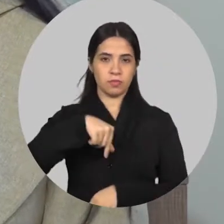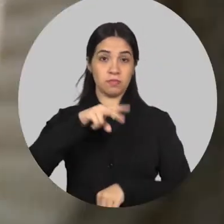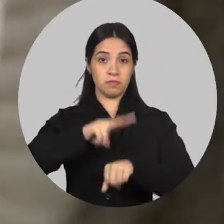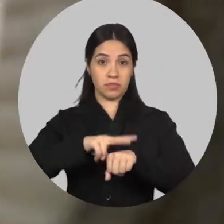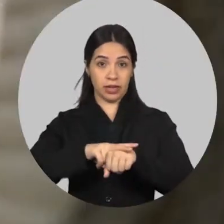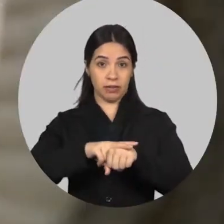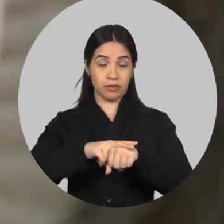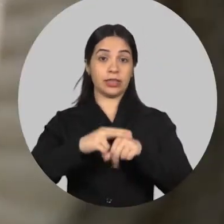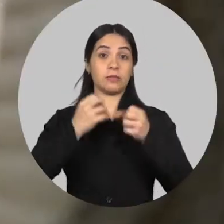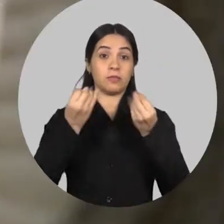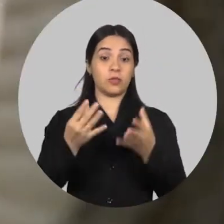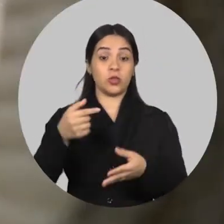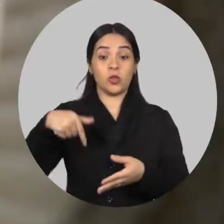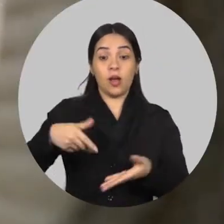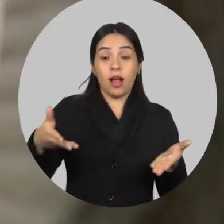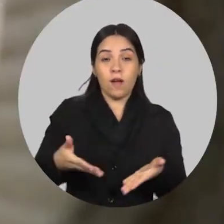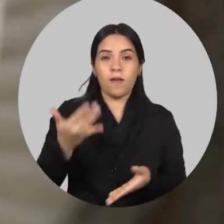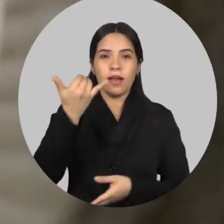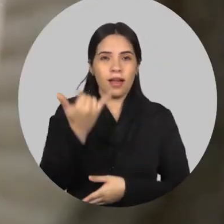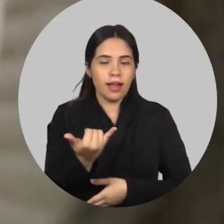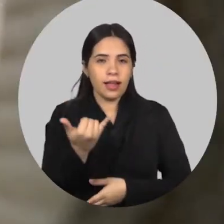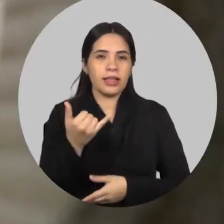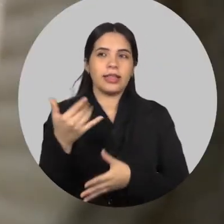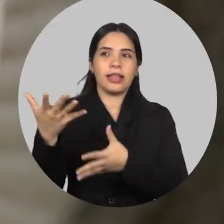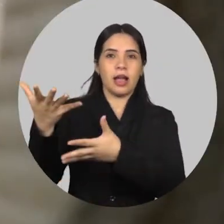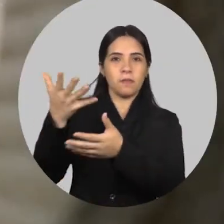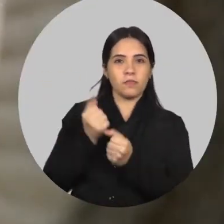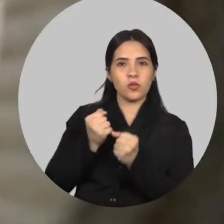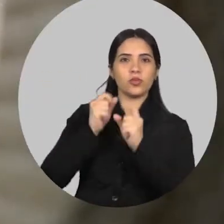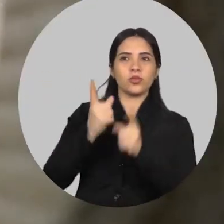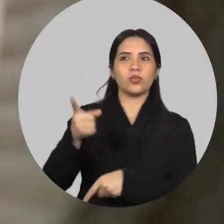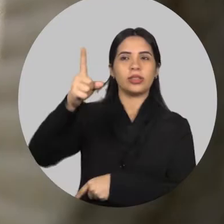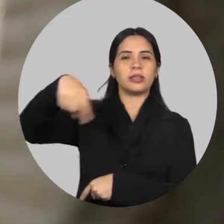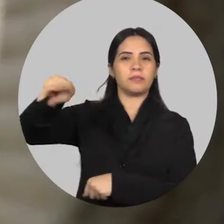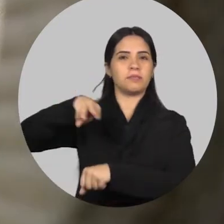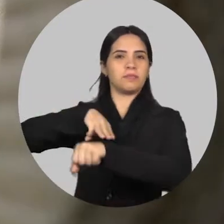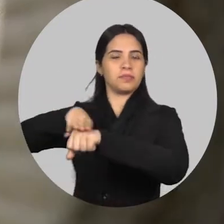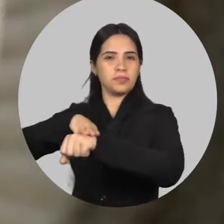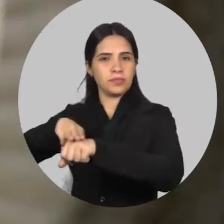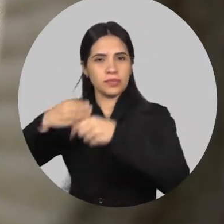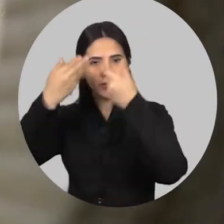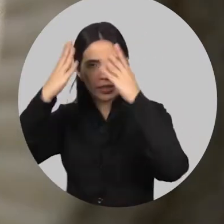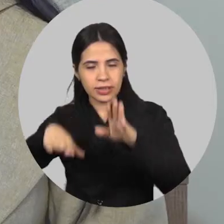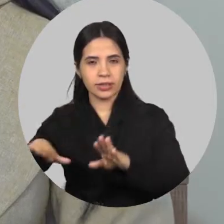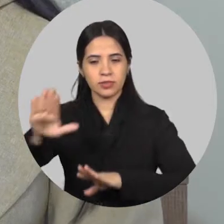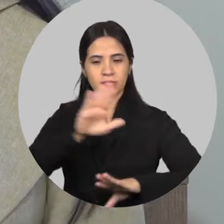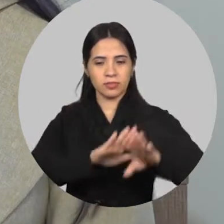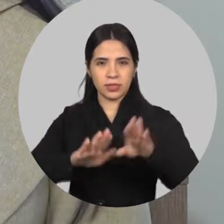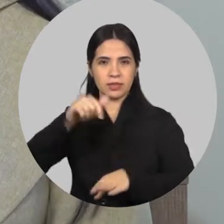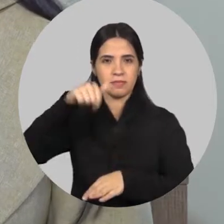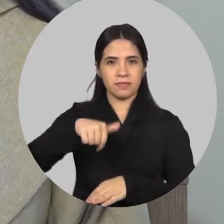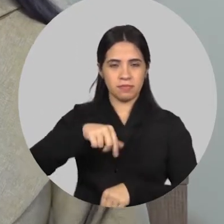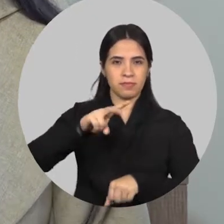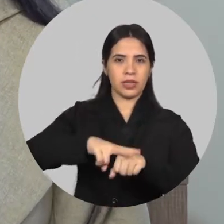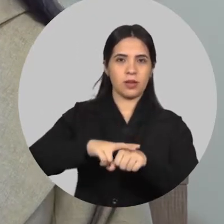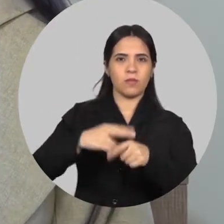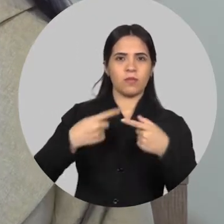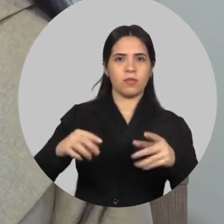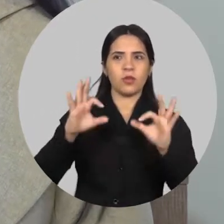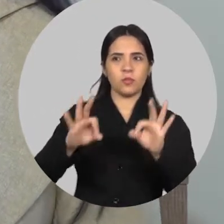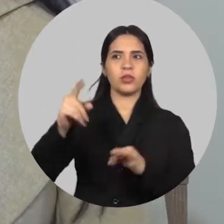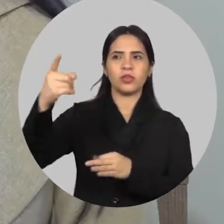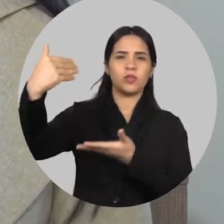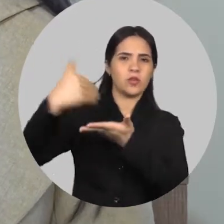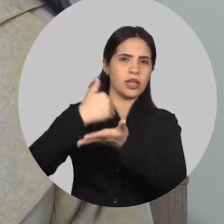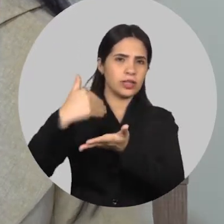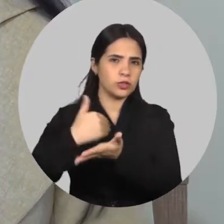artesanales, y ahora mismo tenemos apoyos con los ministerios de artesanía que nos ayuda, que nos